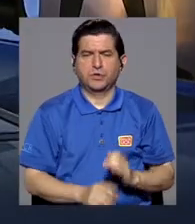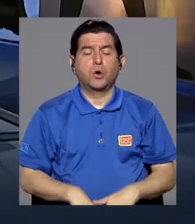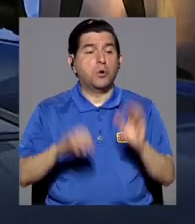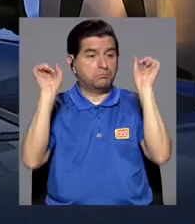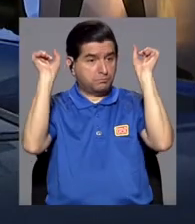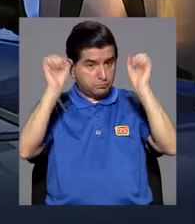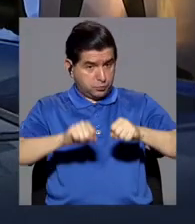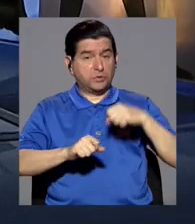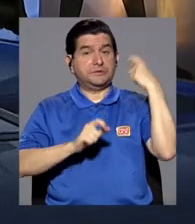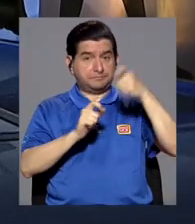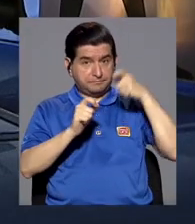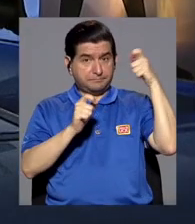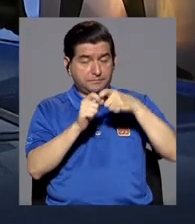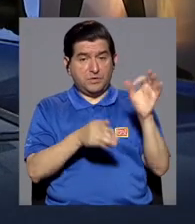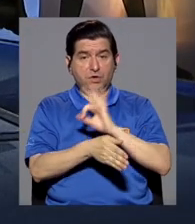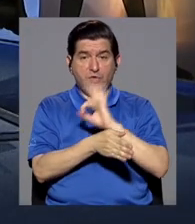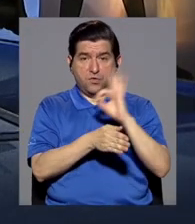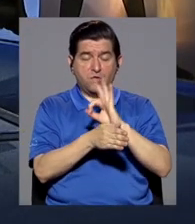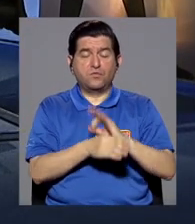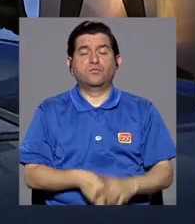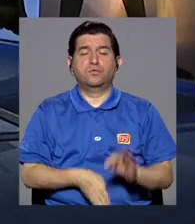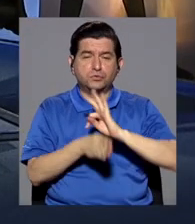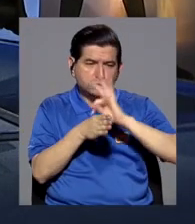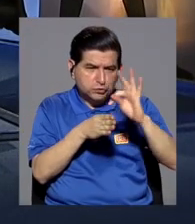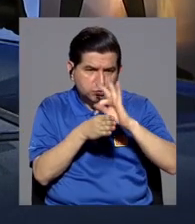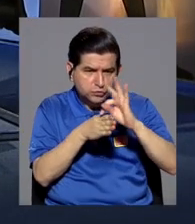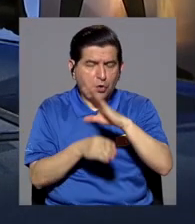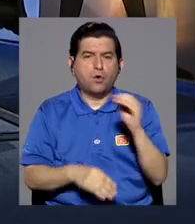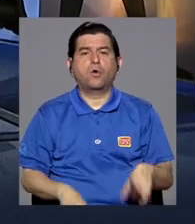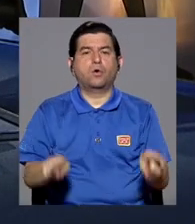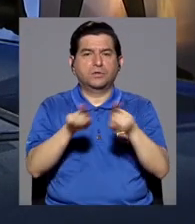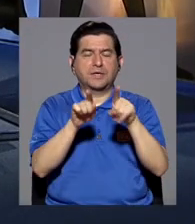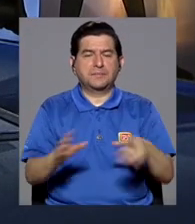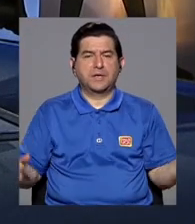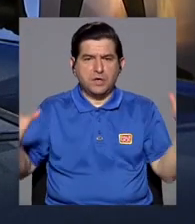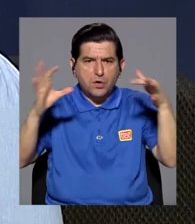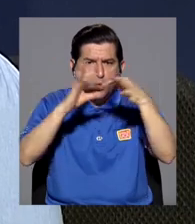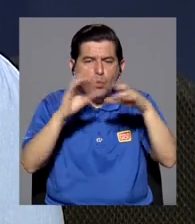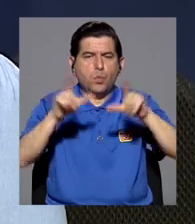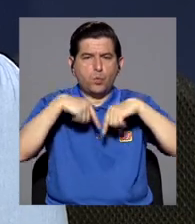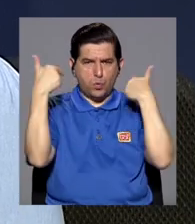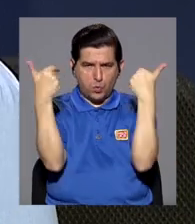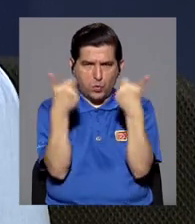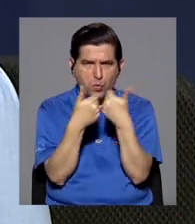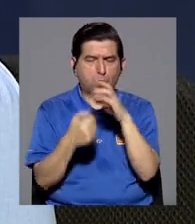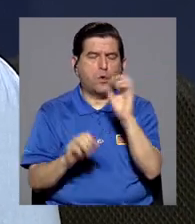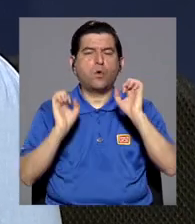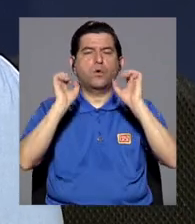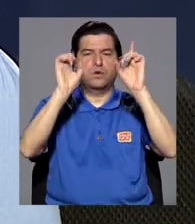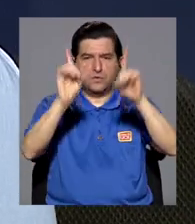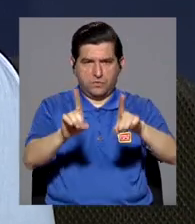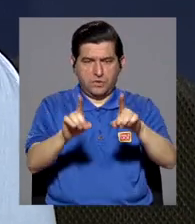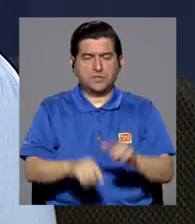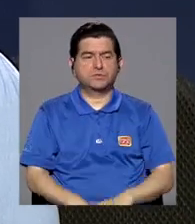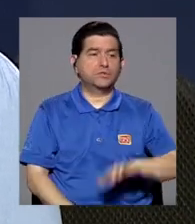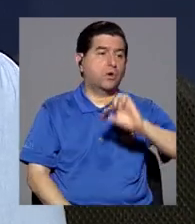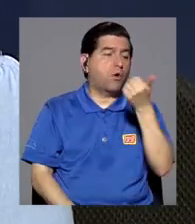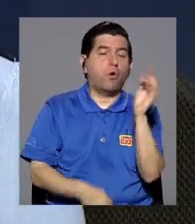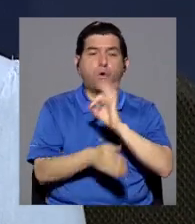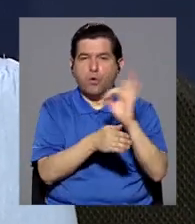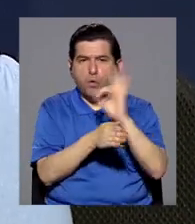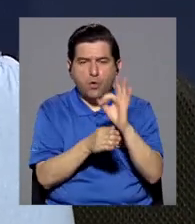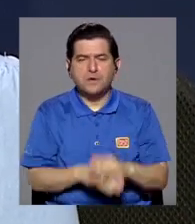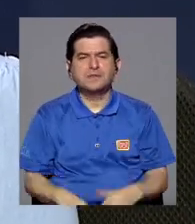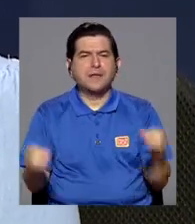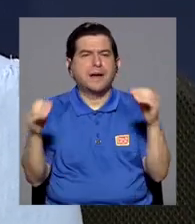puede tener justamente funciones terapéuticas o funciones de cuestión grupal o funciones educativas muchas otras